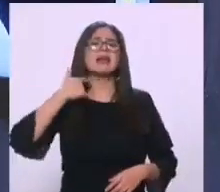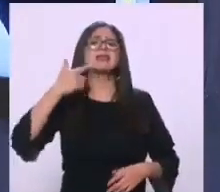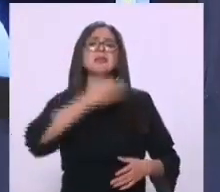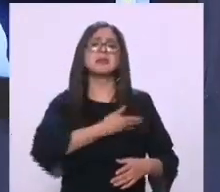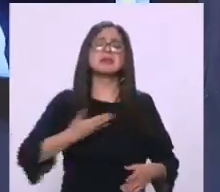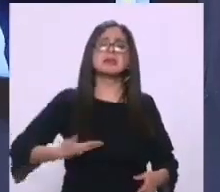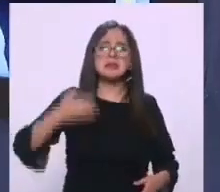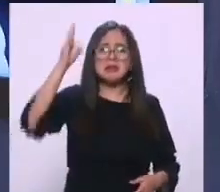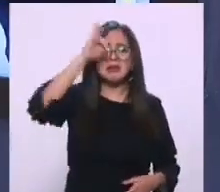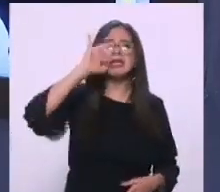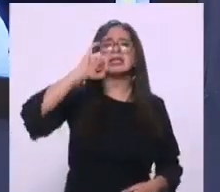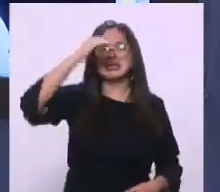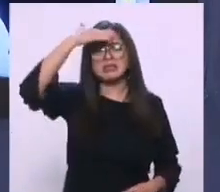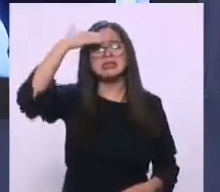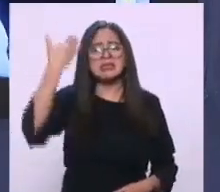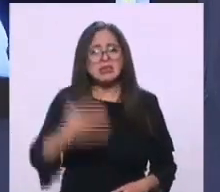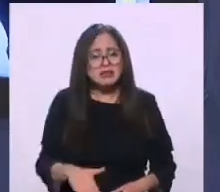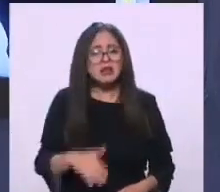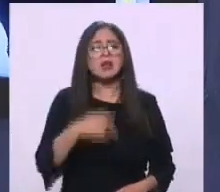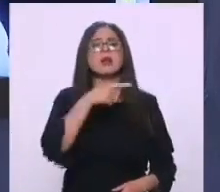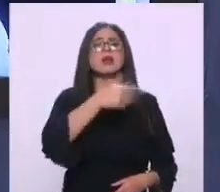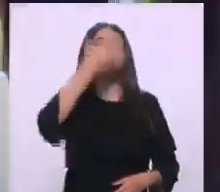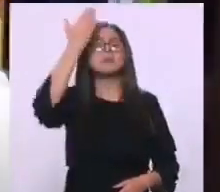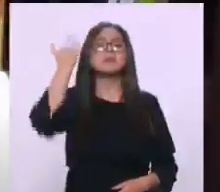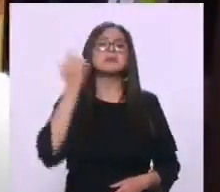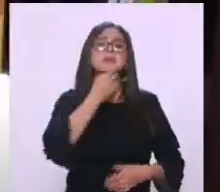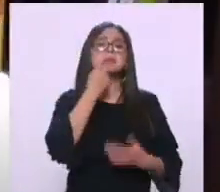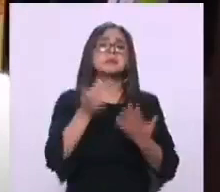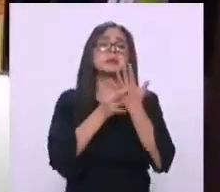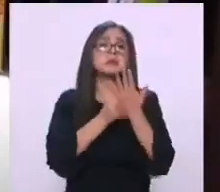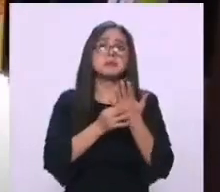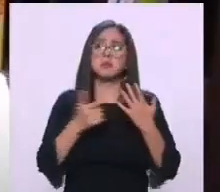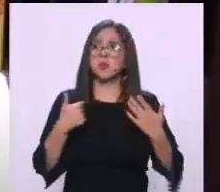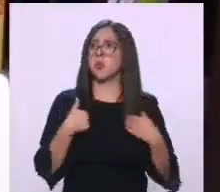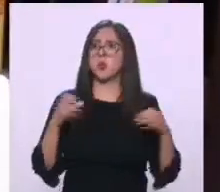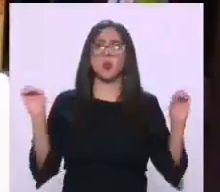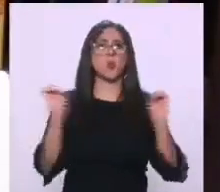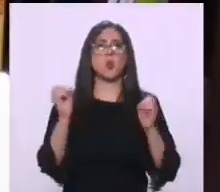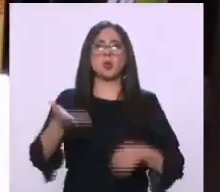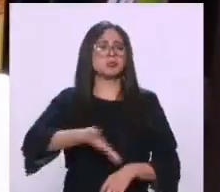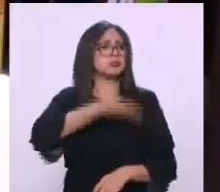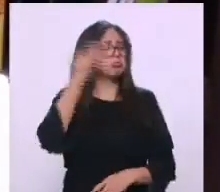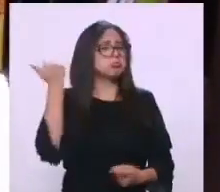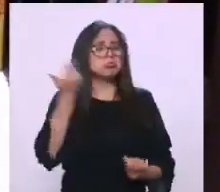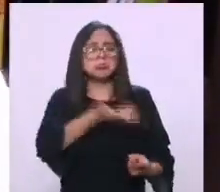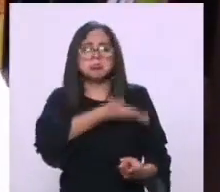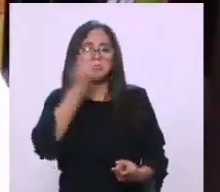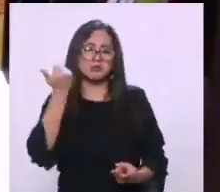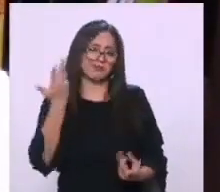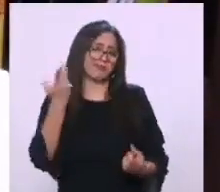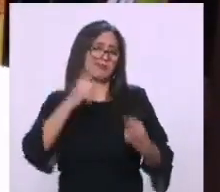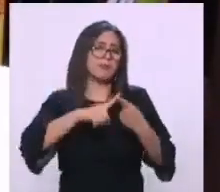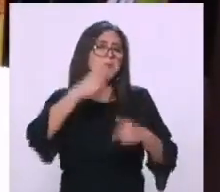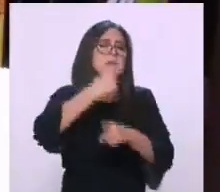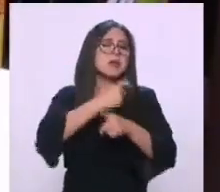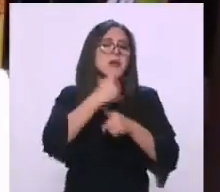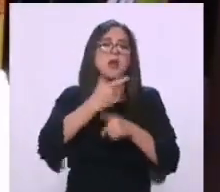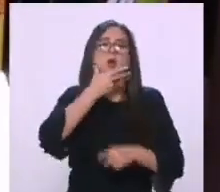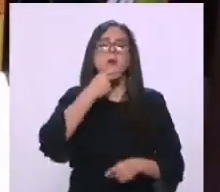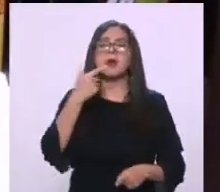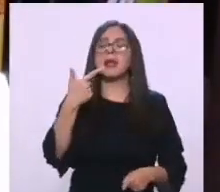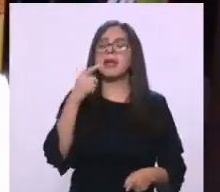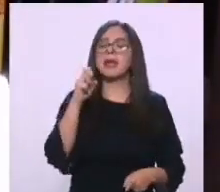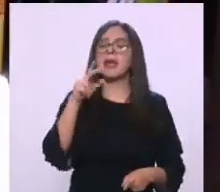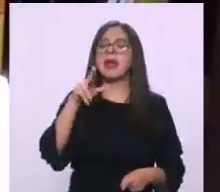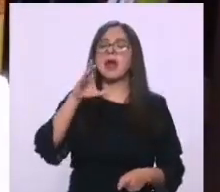dos temas muy recientes en los que él aduce no haber sabido nada, ¿no? El primer caso fue el de Genaro García Luna y